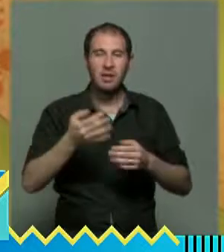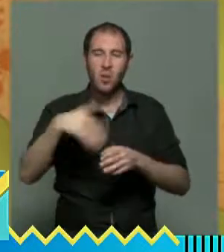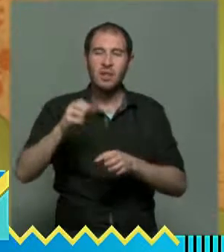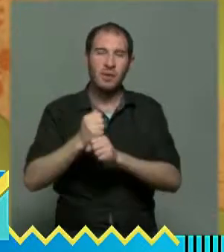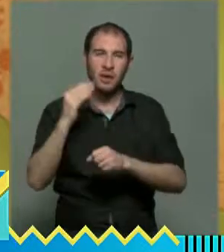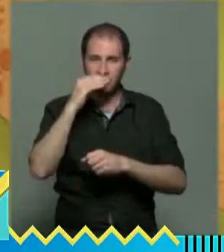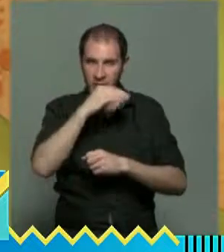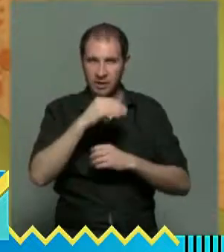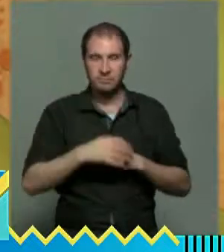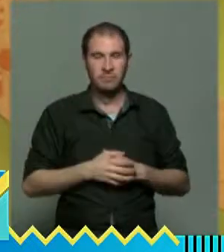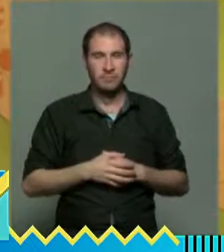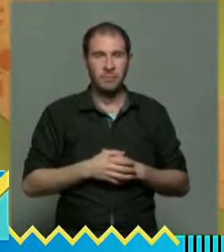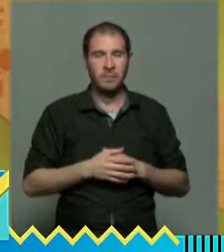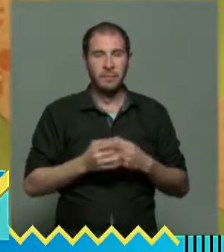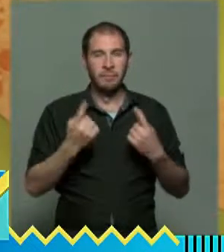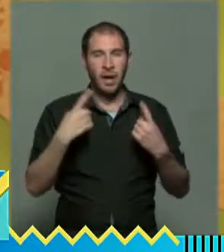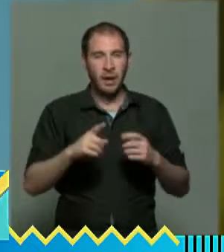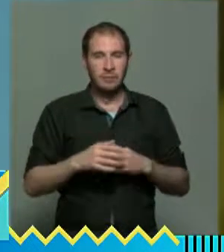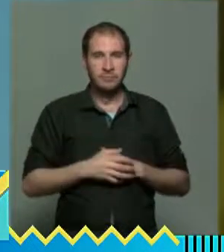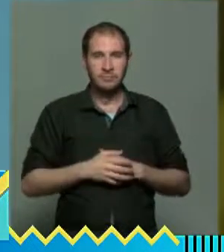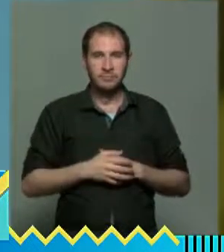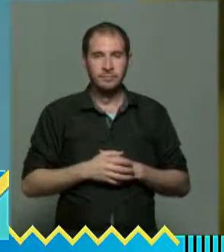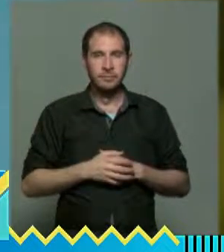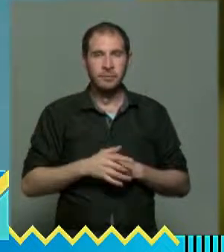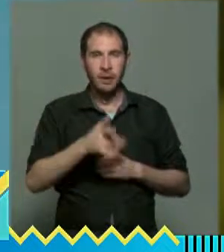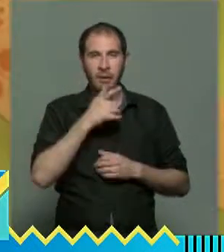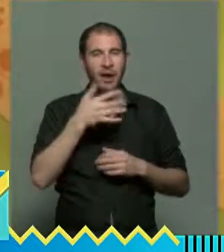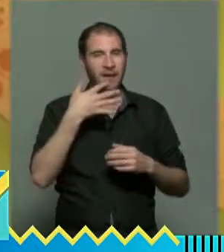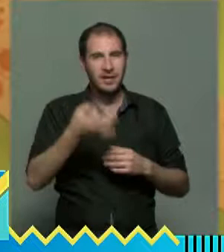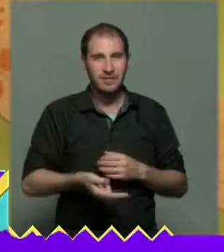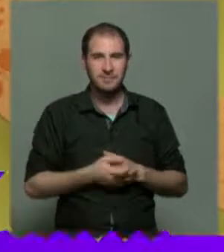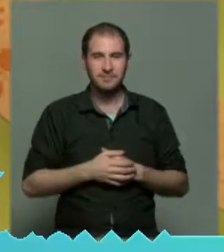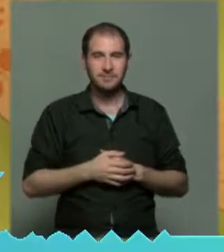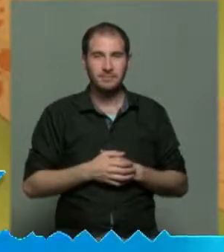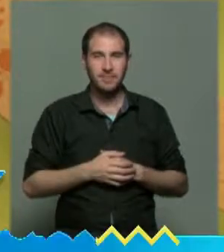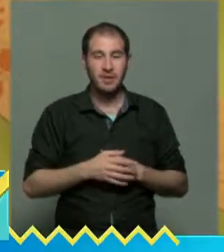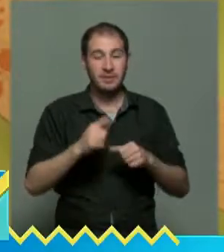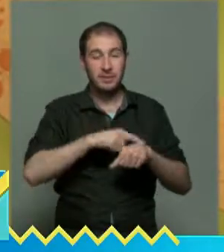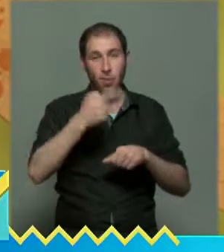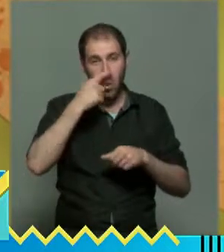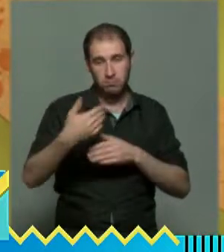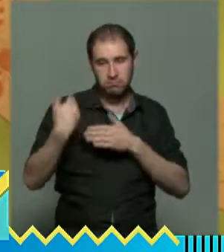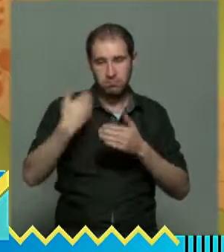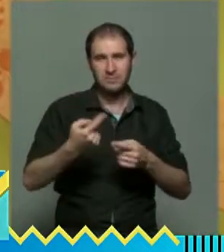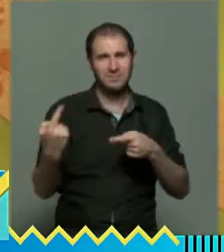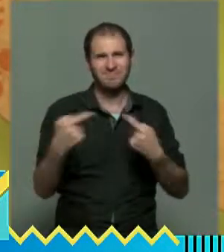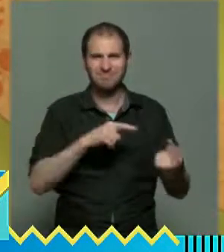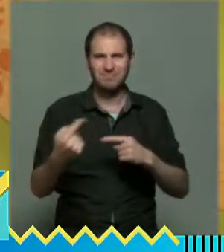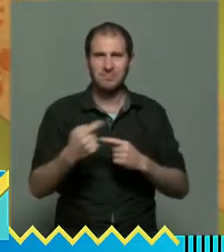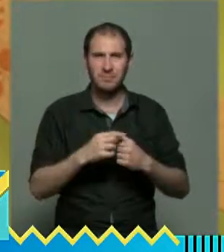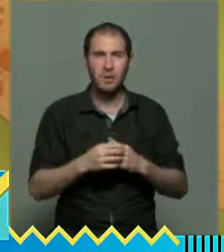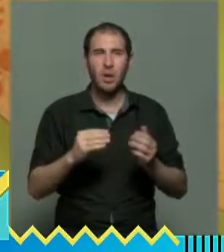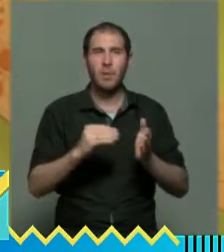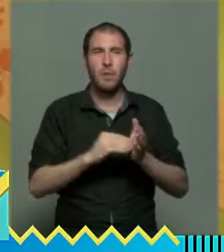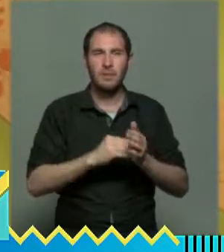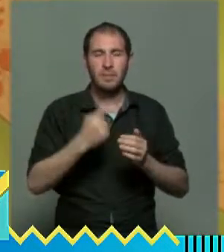sectores. Pero que sí, digamos, yo creo que efectivamente, digamos, o sea, en el último tiempo se contradice mucho, digamos, en un momento,